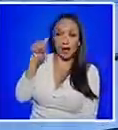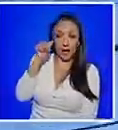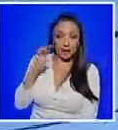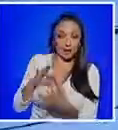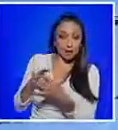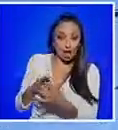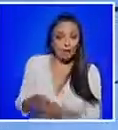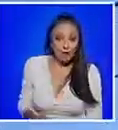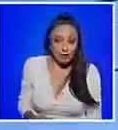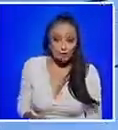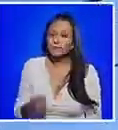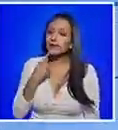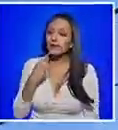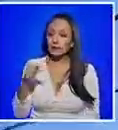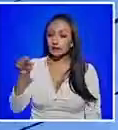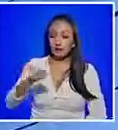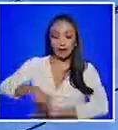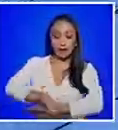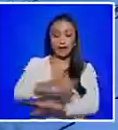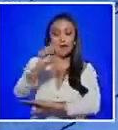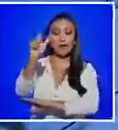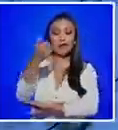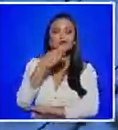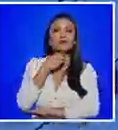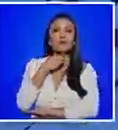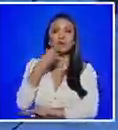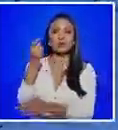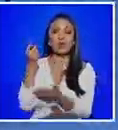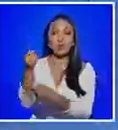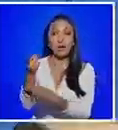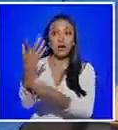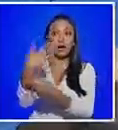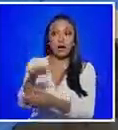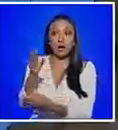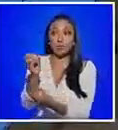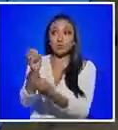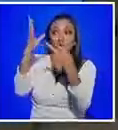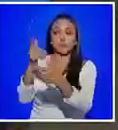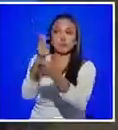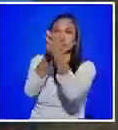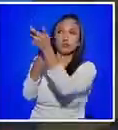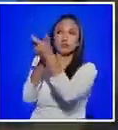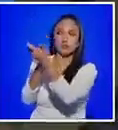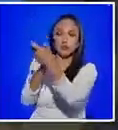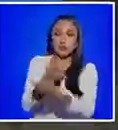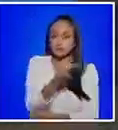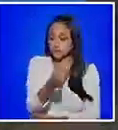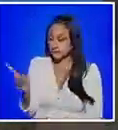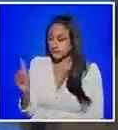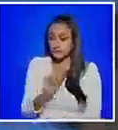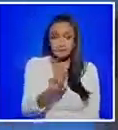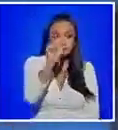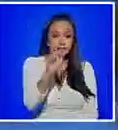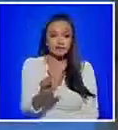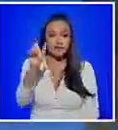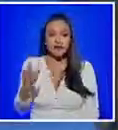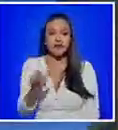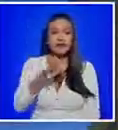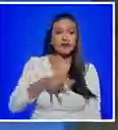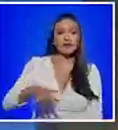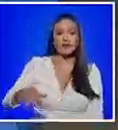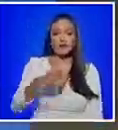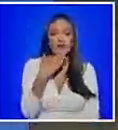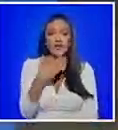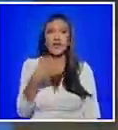Carrillo, el 10 de agosto hubo ya un accidente. La gente aquí en el sector se queja de que no pueden pasar, de